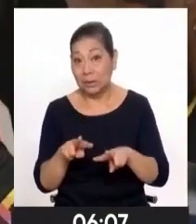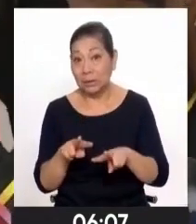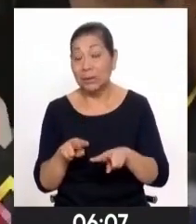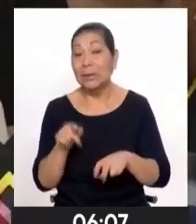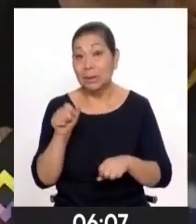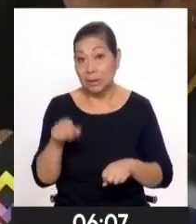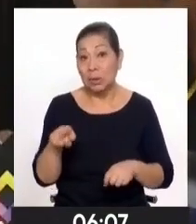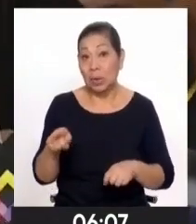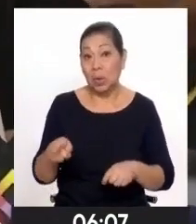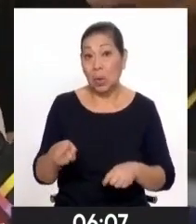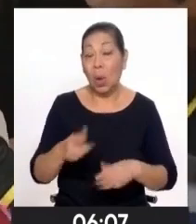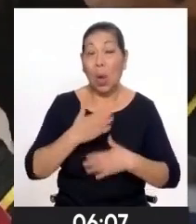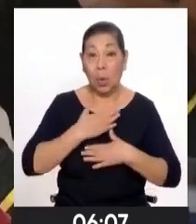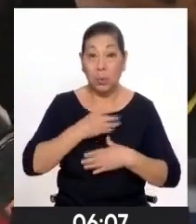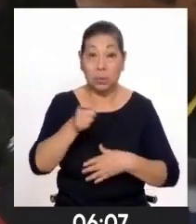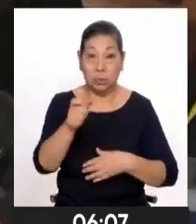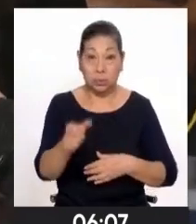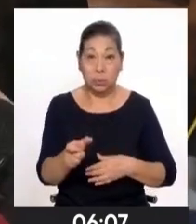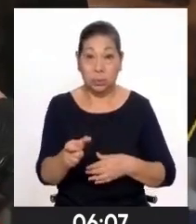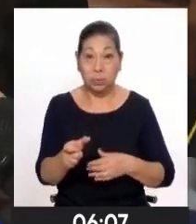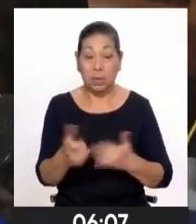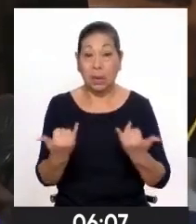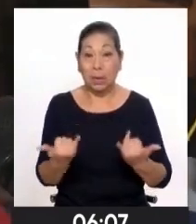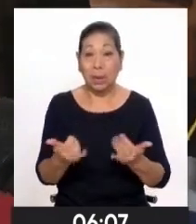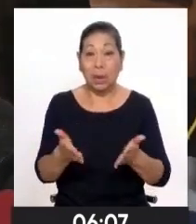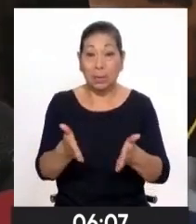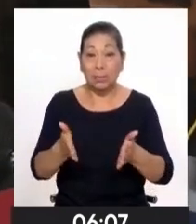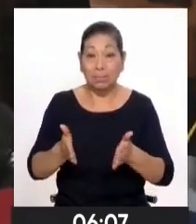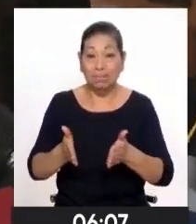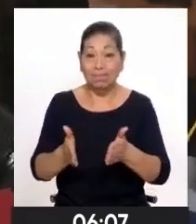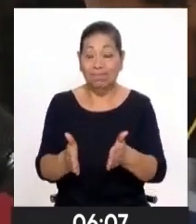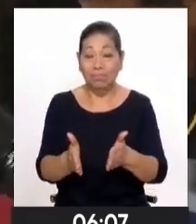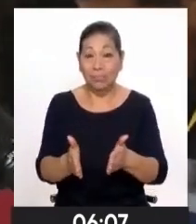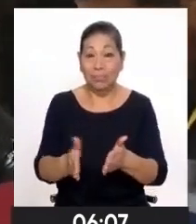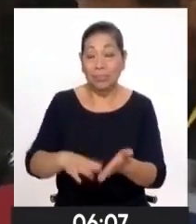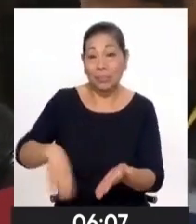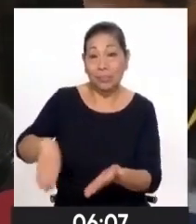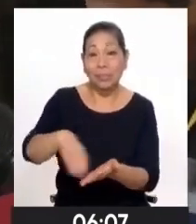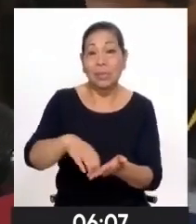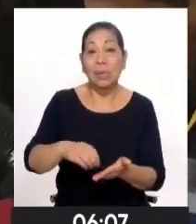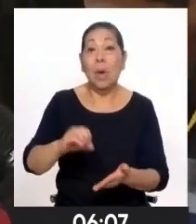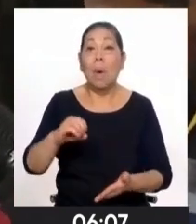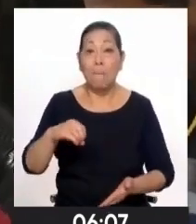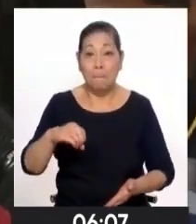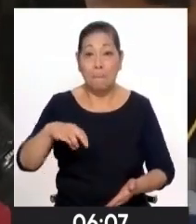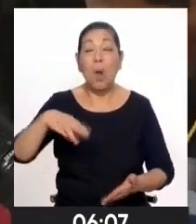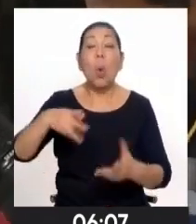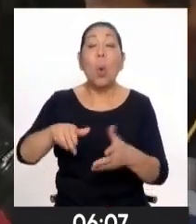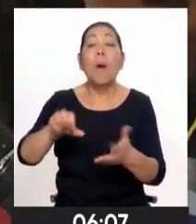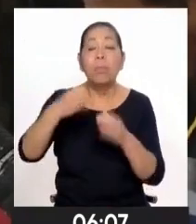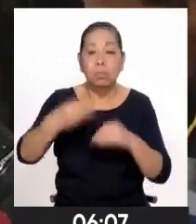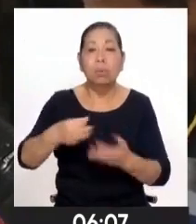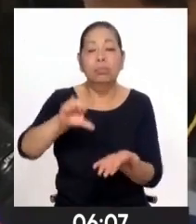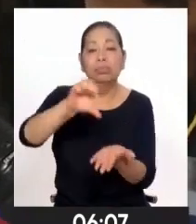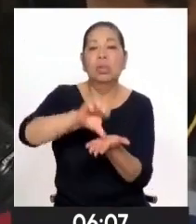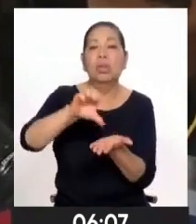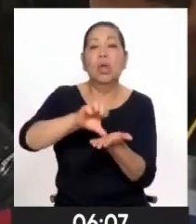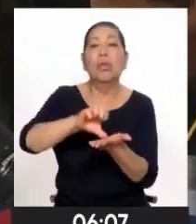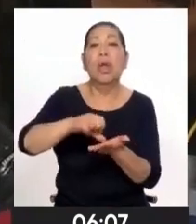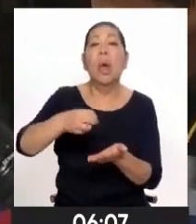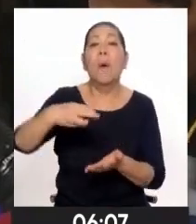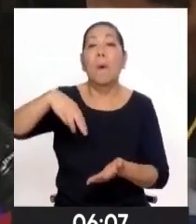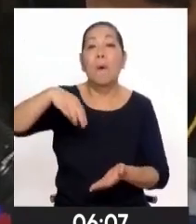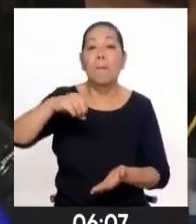sin embargo su popularidad no hizo posible que el alcanzara el sillón presidencial por otro lado pese a haber tenido